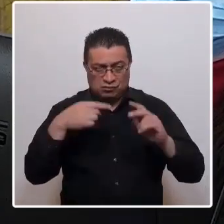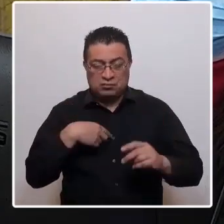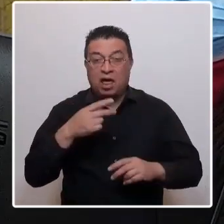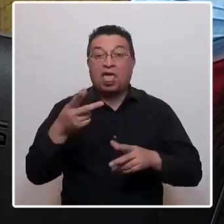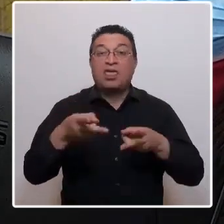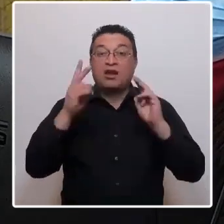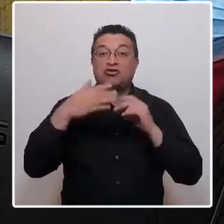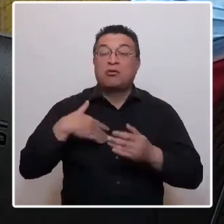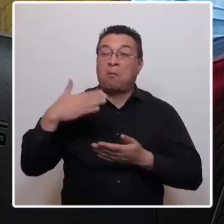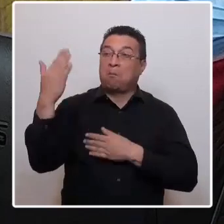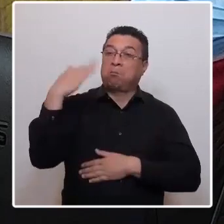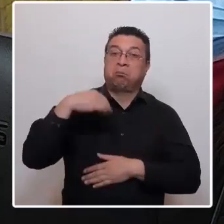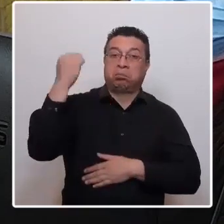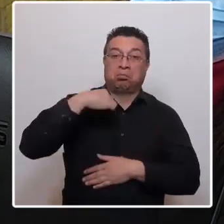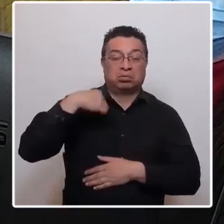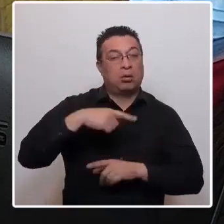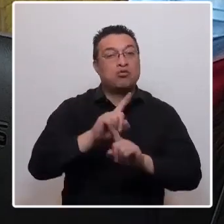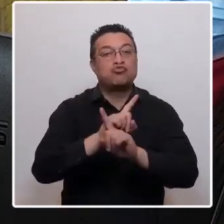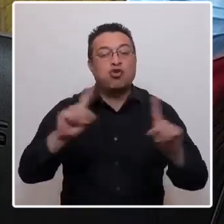derechos consagrados.